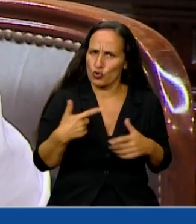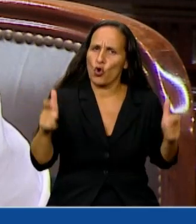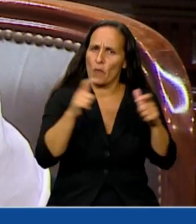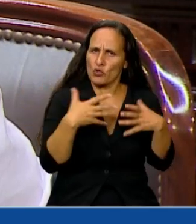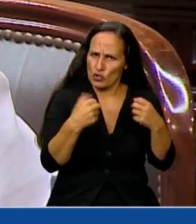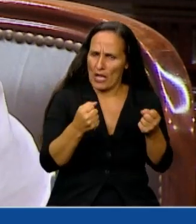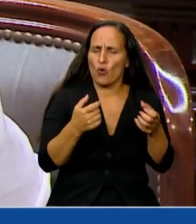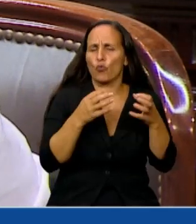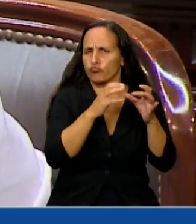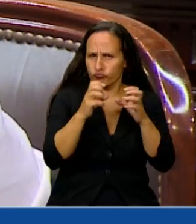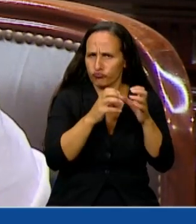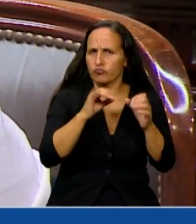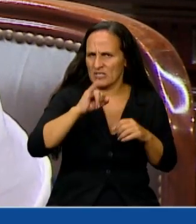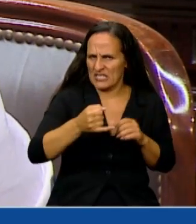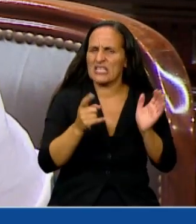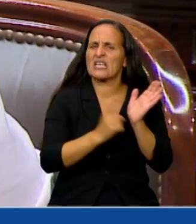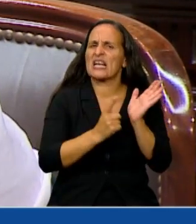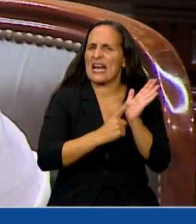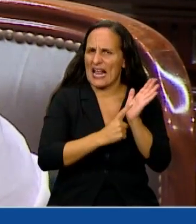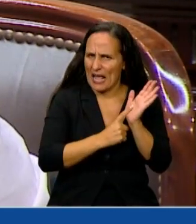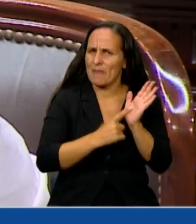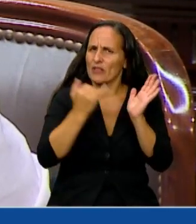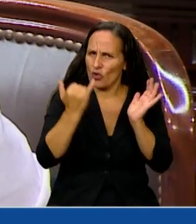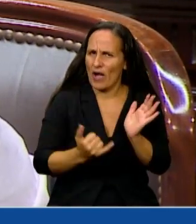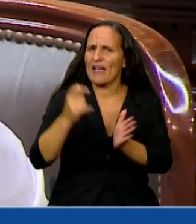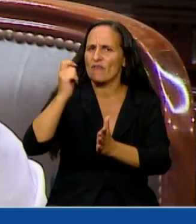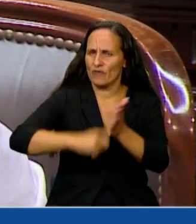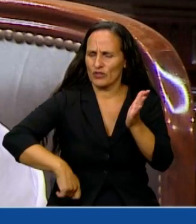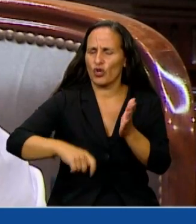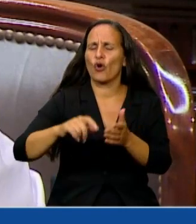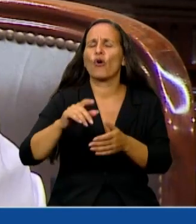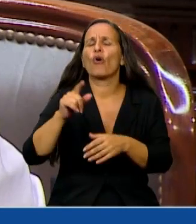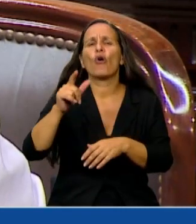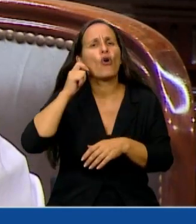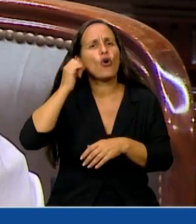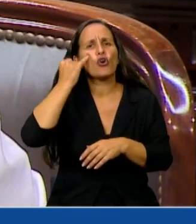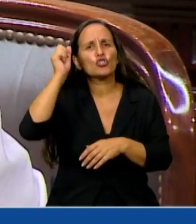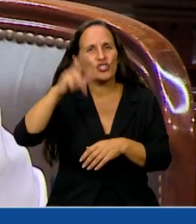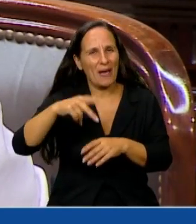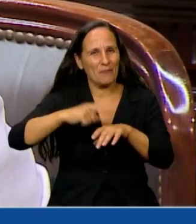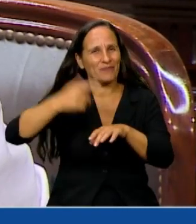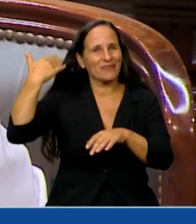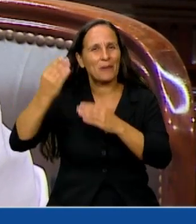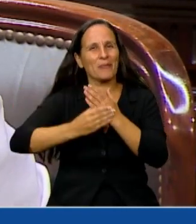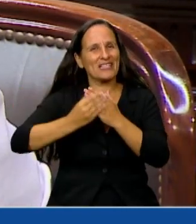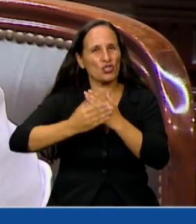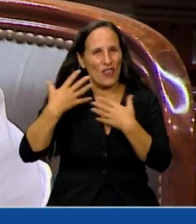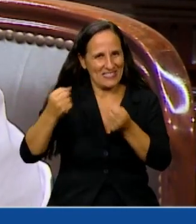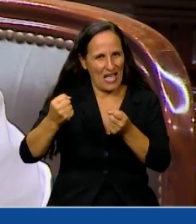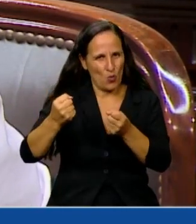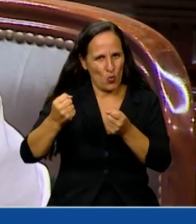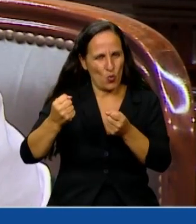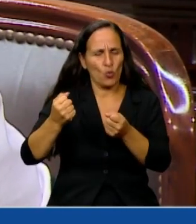de Salud, y que hay una reglamentación firmada inclusive por el doctor Goyán cuando fue ministro de Salud al respecto, de cuáles son